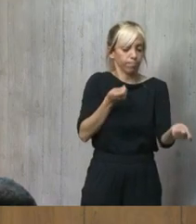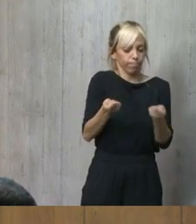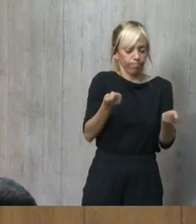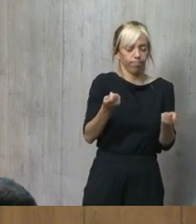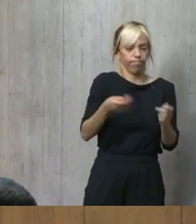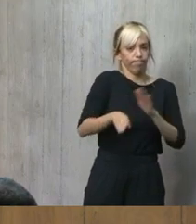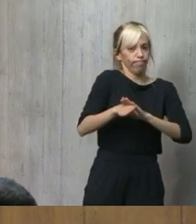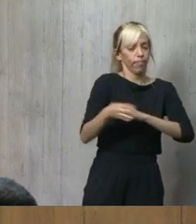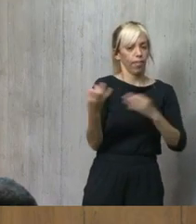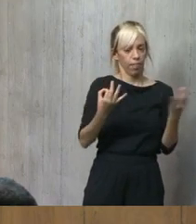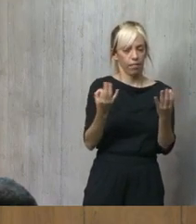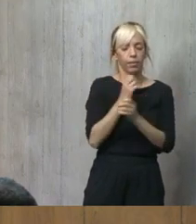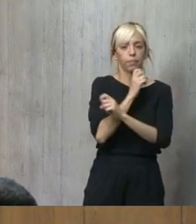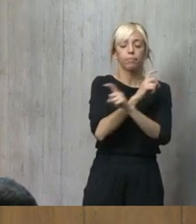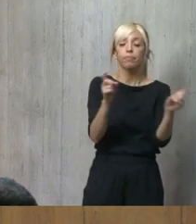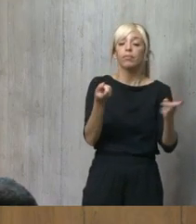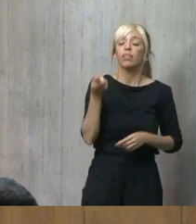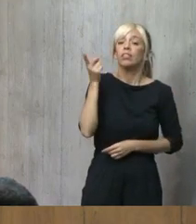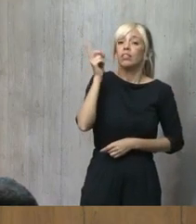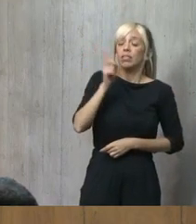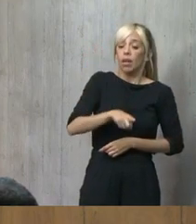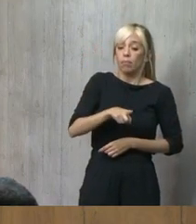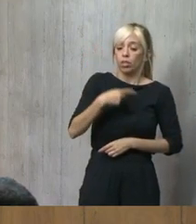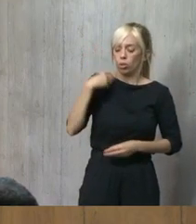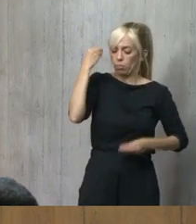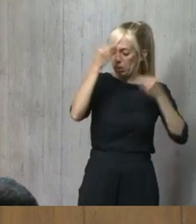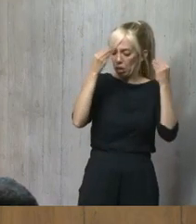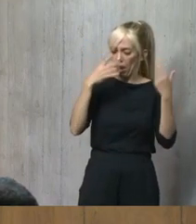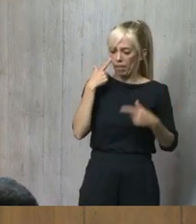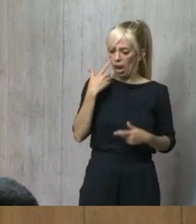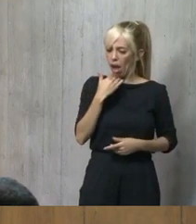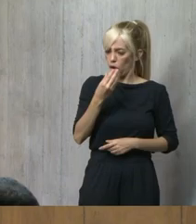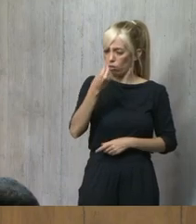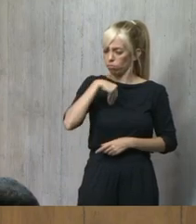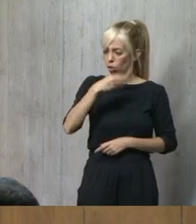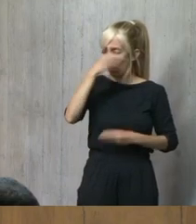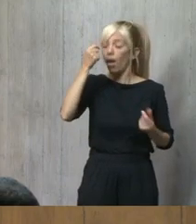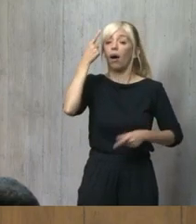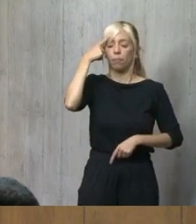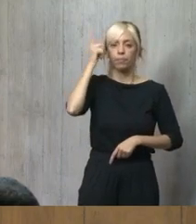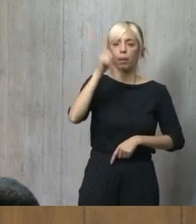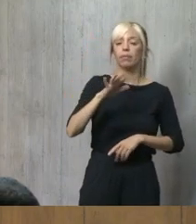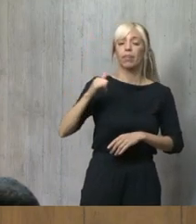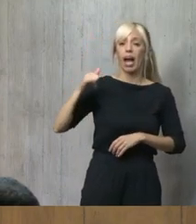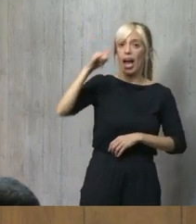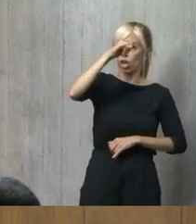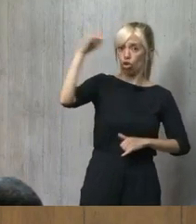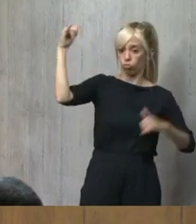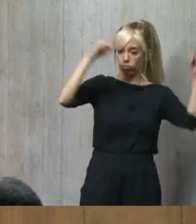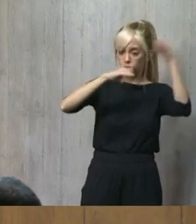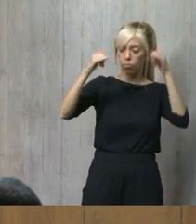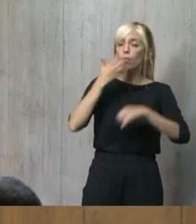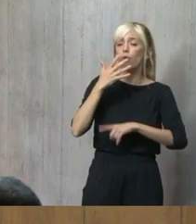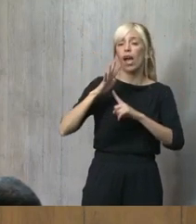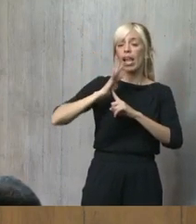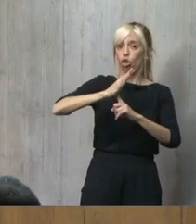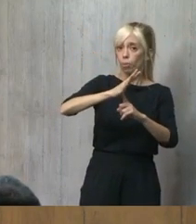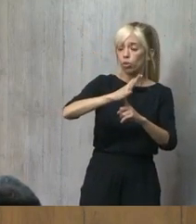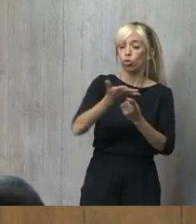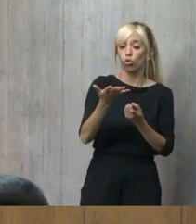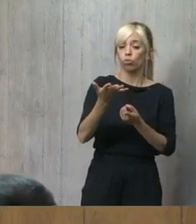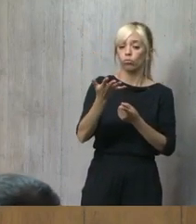Poco más que decir, estoy revisando a ver si se me olvida algo. Bueno, los medios aéreos, simplemente destacar que los medios aéreos, los helicópteros que